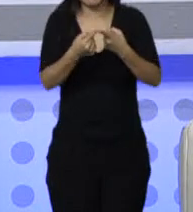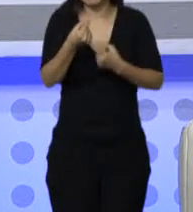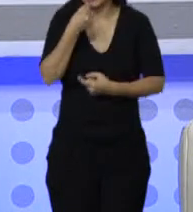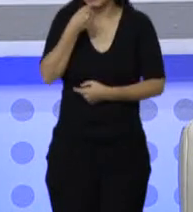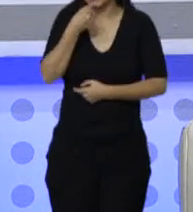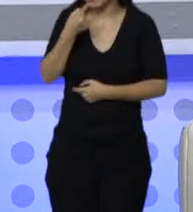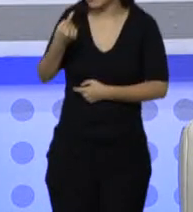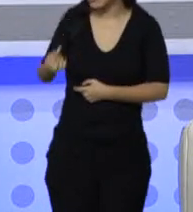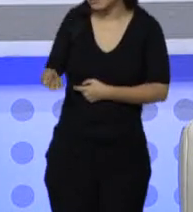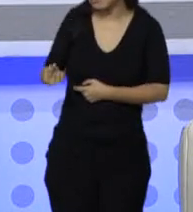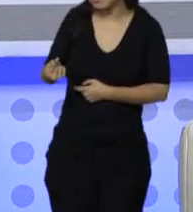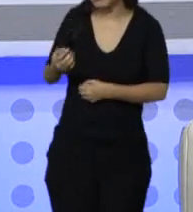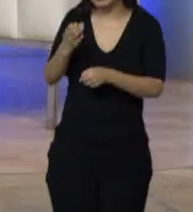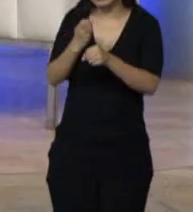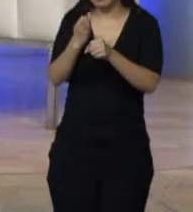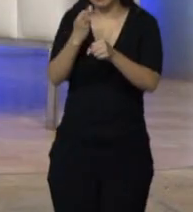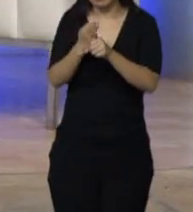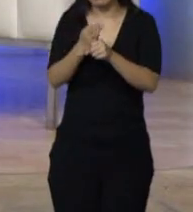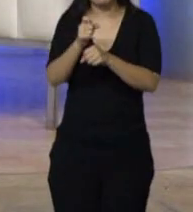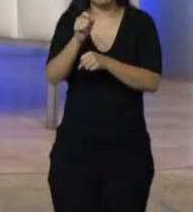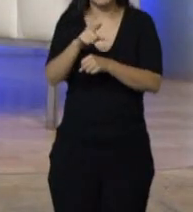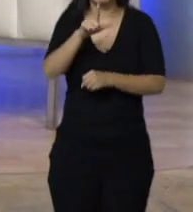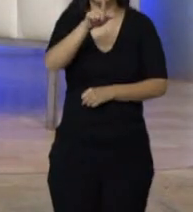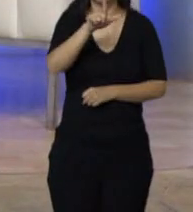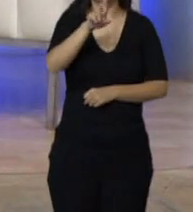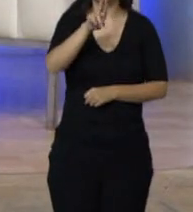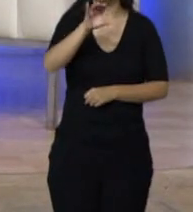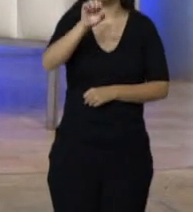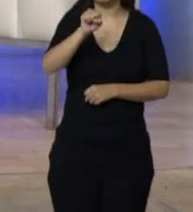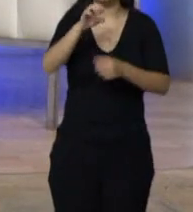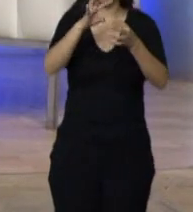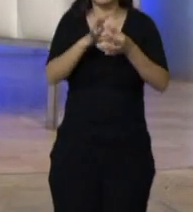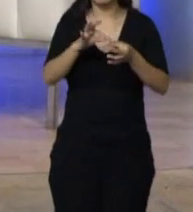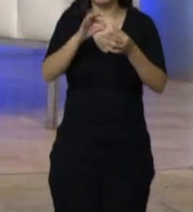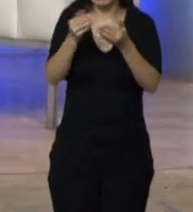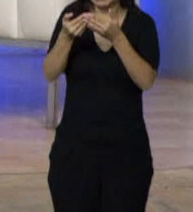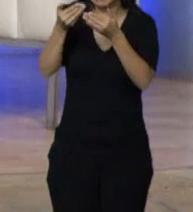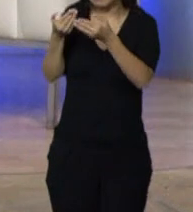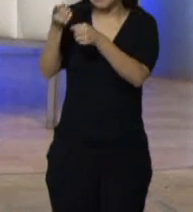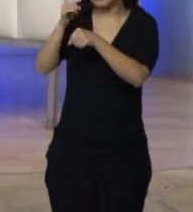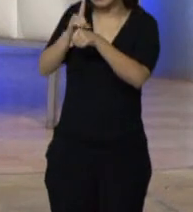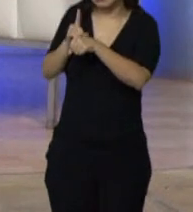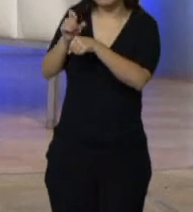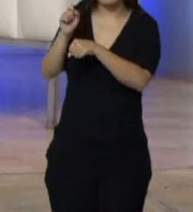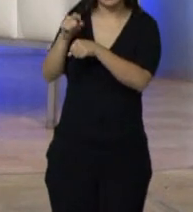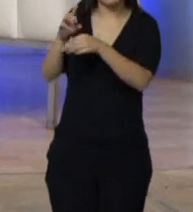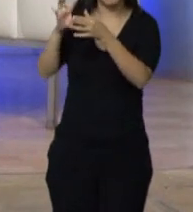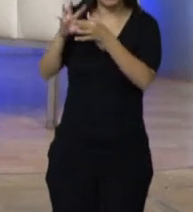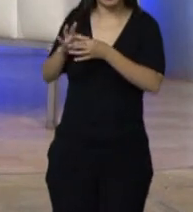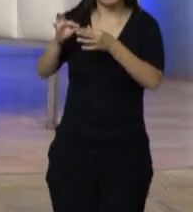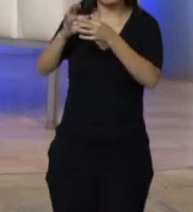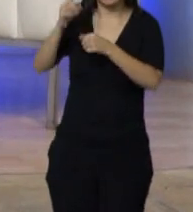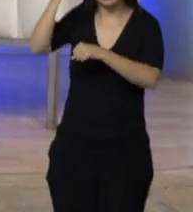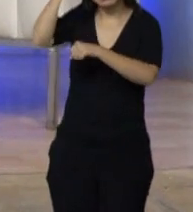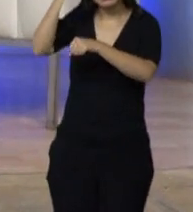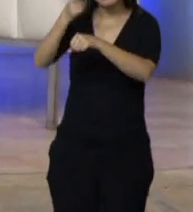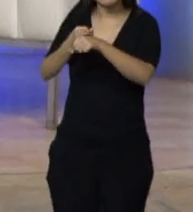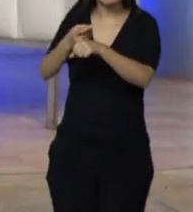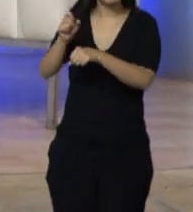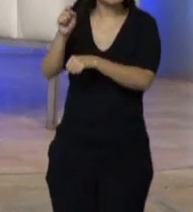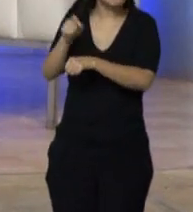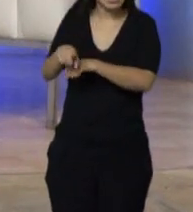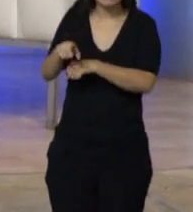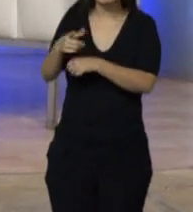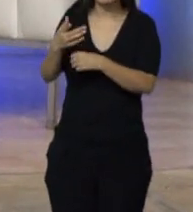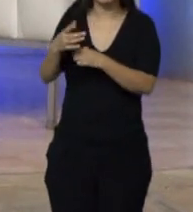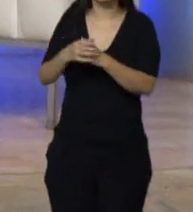ejemplo que claramente pone de louis lo platicaba en una ocasión hace algunos días con él con el rector decía exactamente lo mismo